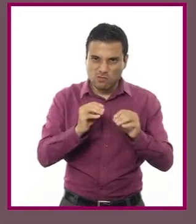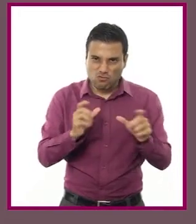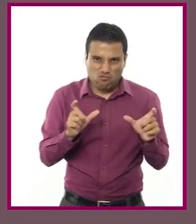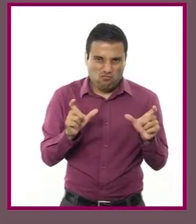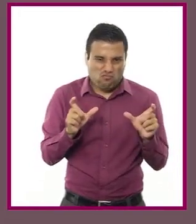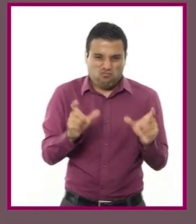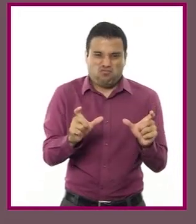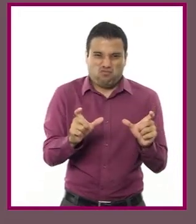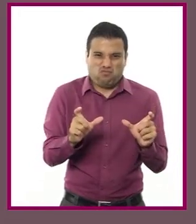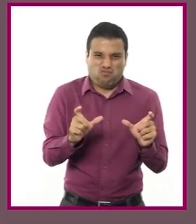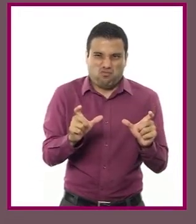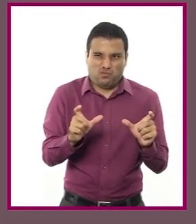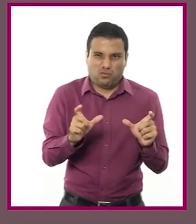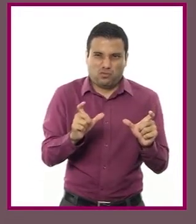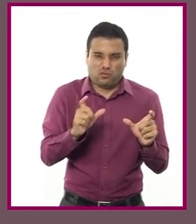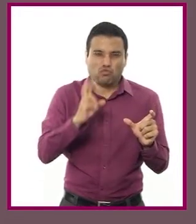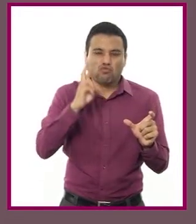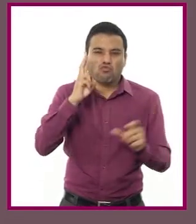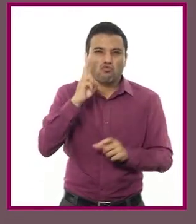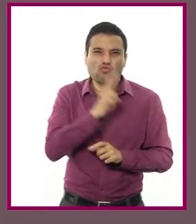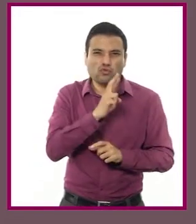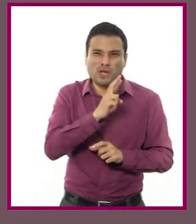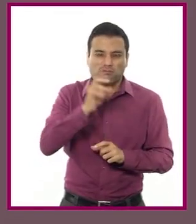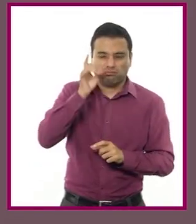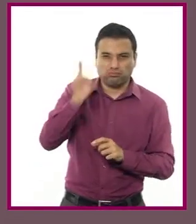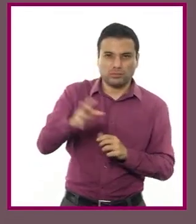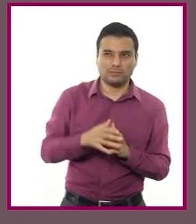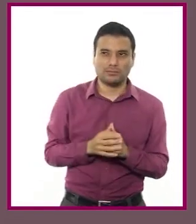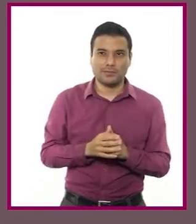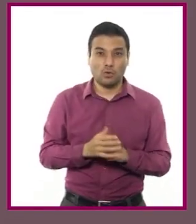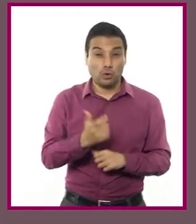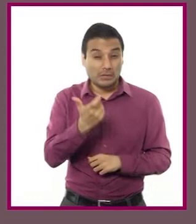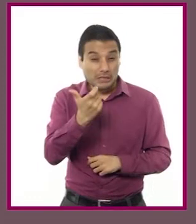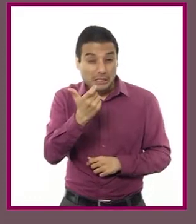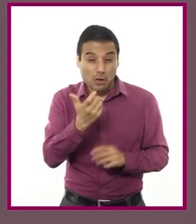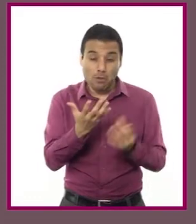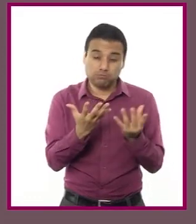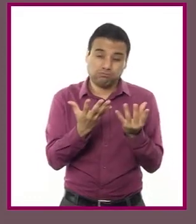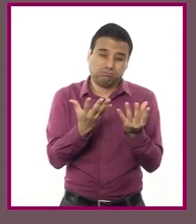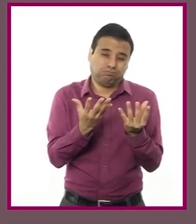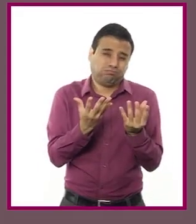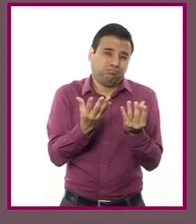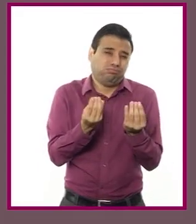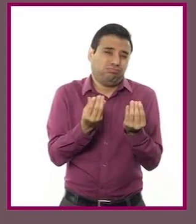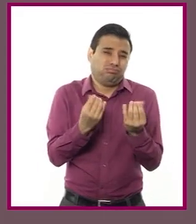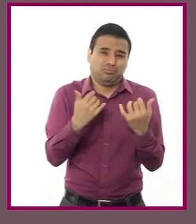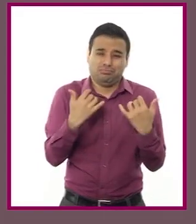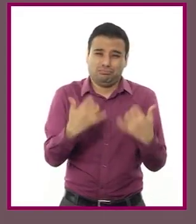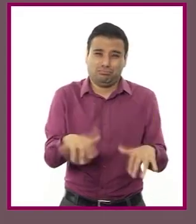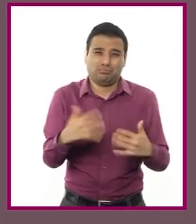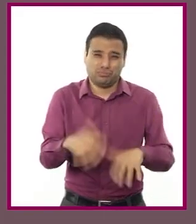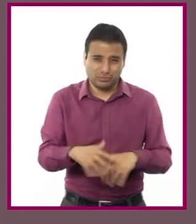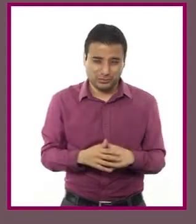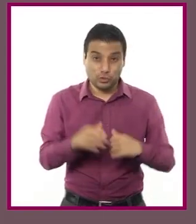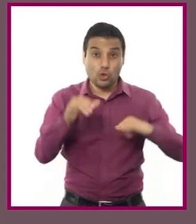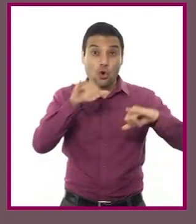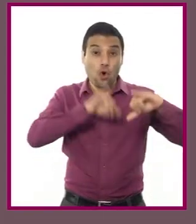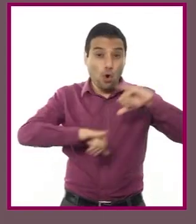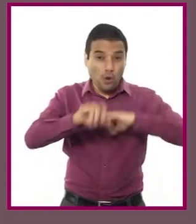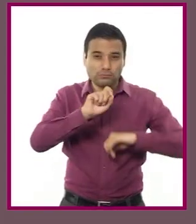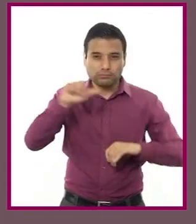perfecto, pero los costos excesivos que implicaba desarrollar el proyecto, así como las opiniones de muchos científicos sobre